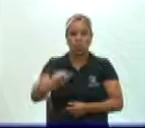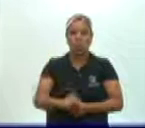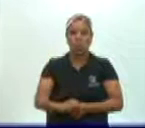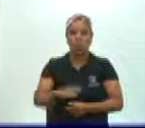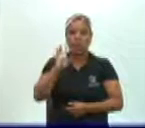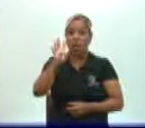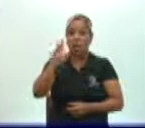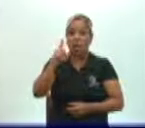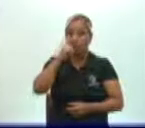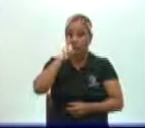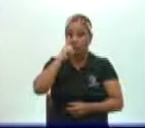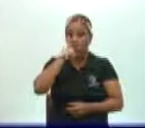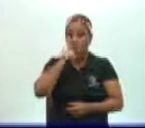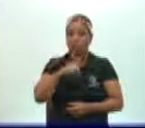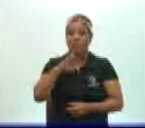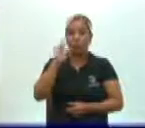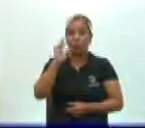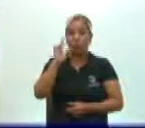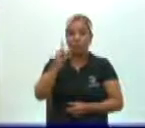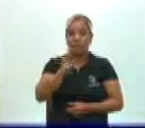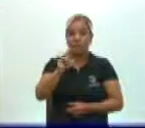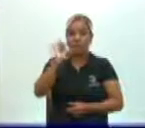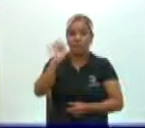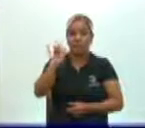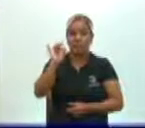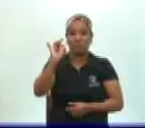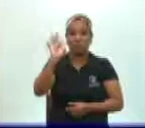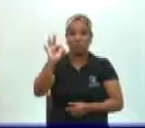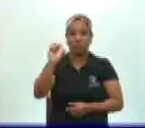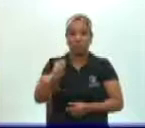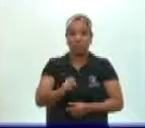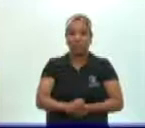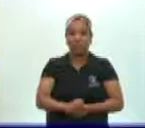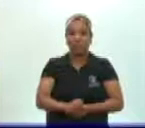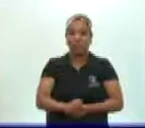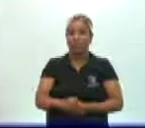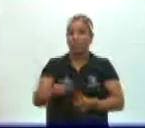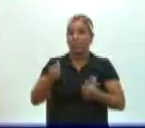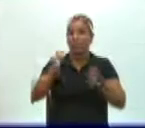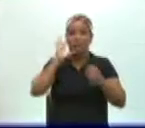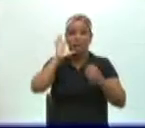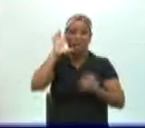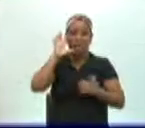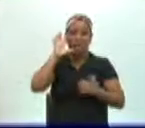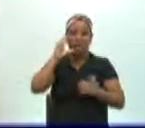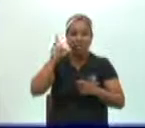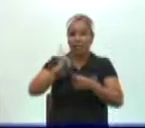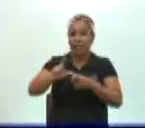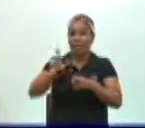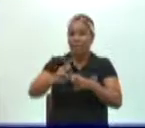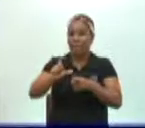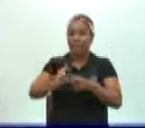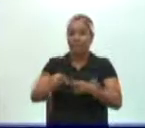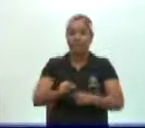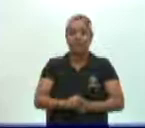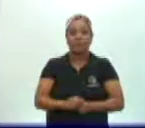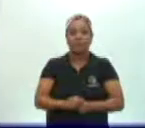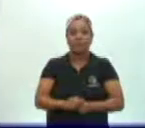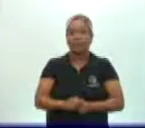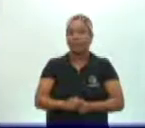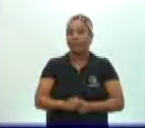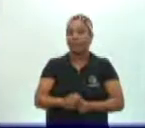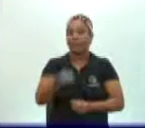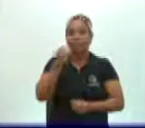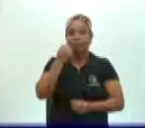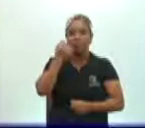noviembre de 1780 se inicia la sublevación aborigen bajo el grito de campesino, el patrón no comerá más de tu pobreza.